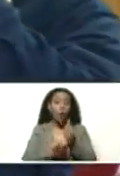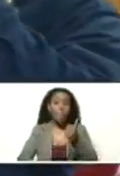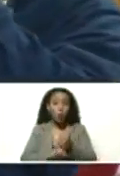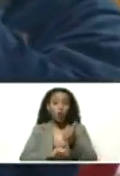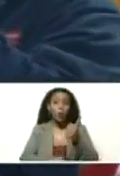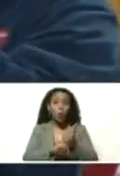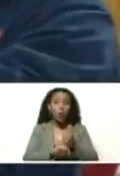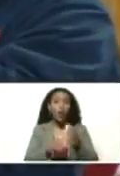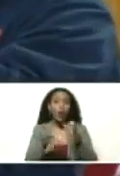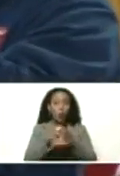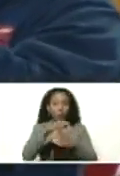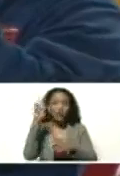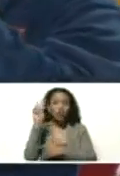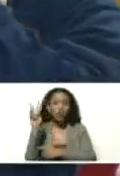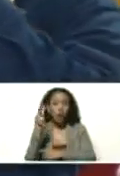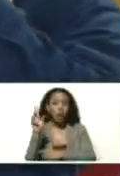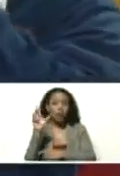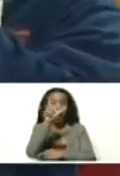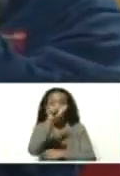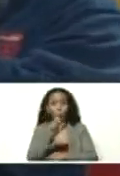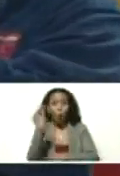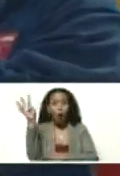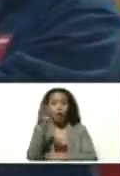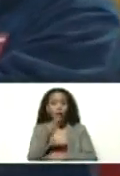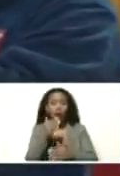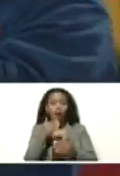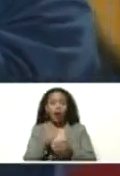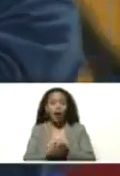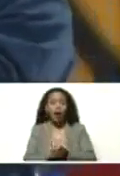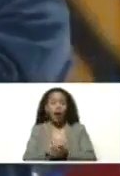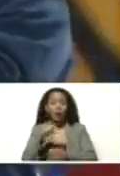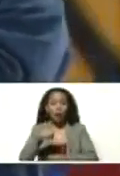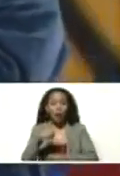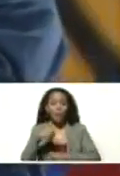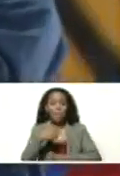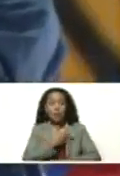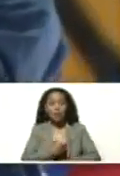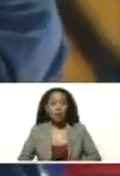la Corporación Venezolana de Guayana, desde las empresas básicas, presidente. Están